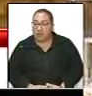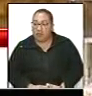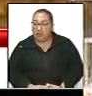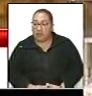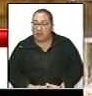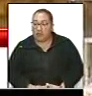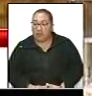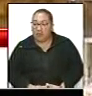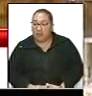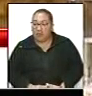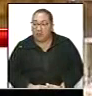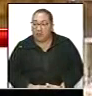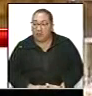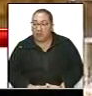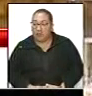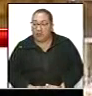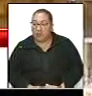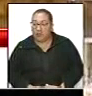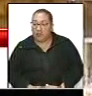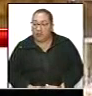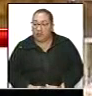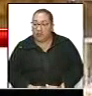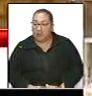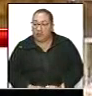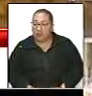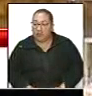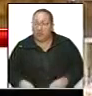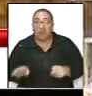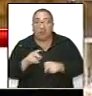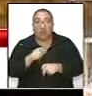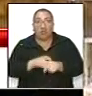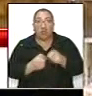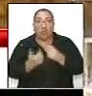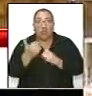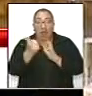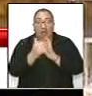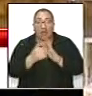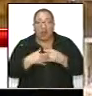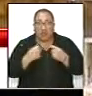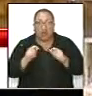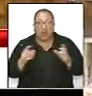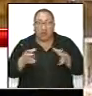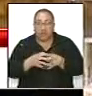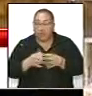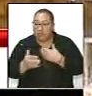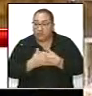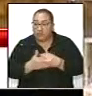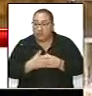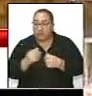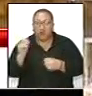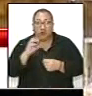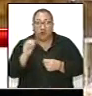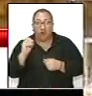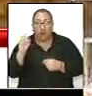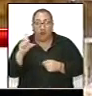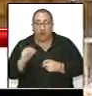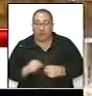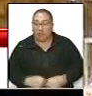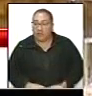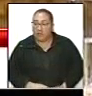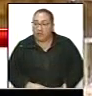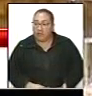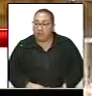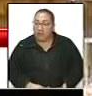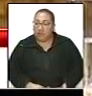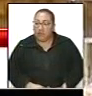mismo tiempo tenemos una nueva agenda que tiene que ver con tratar de seguir de cerca la oferta de maestrías y doctorados en términos de